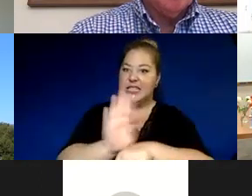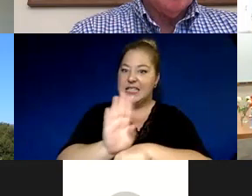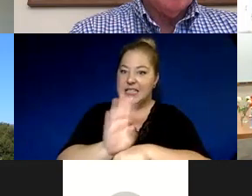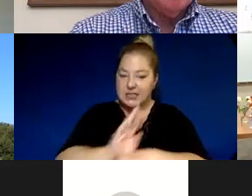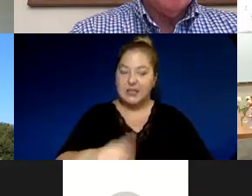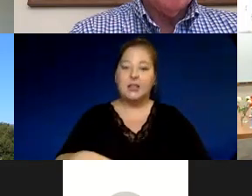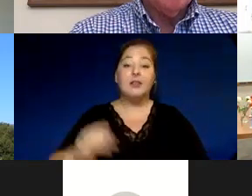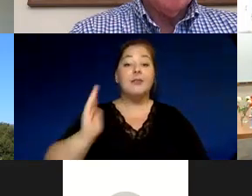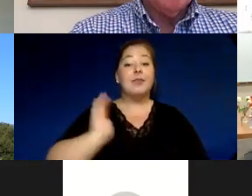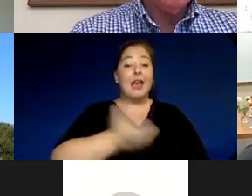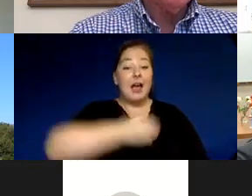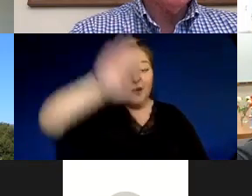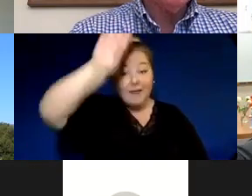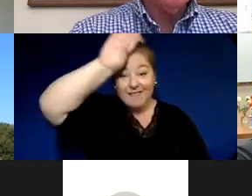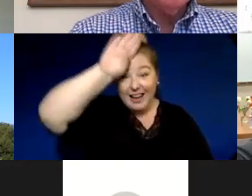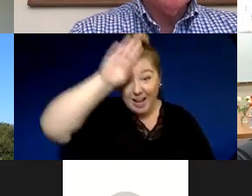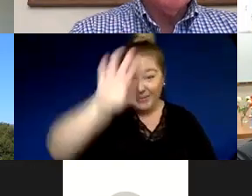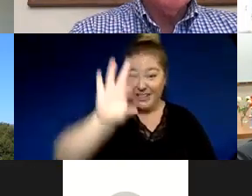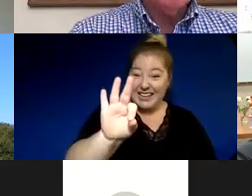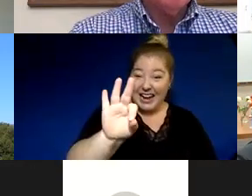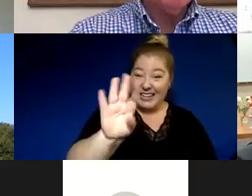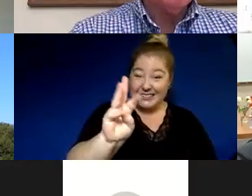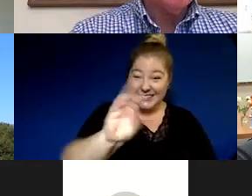de incendios. Entonces,